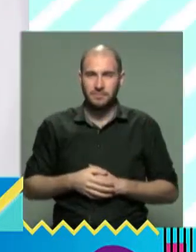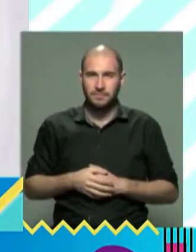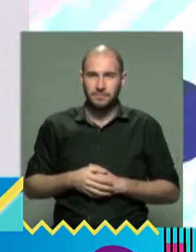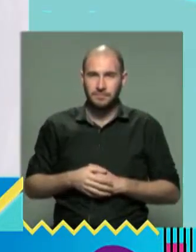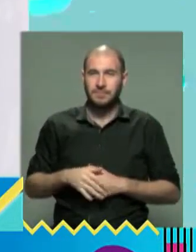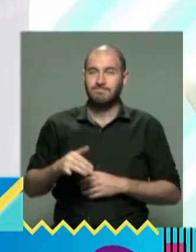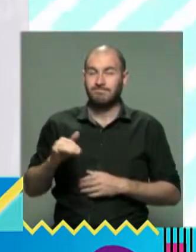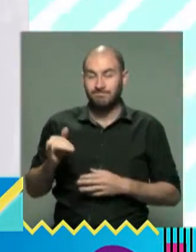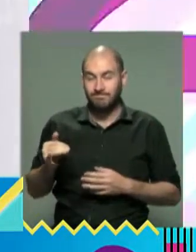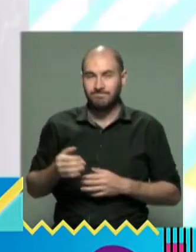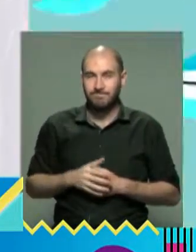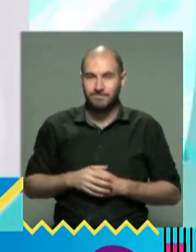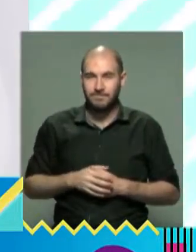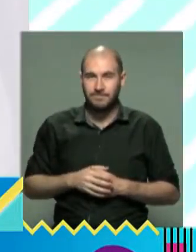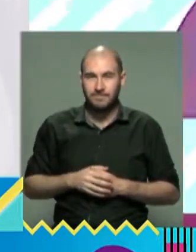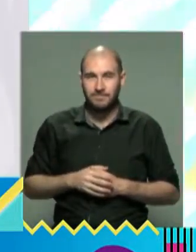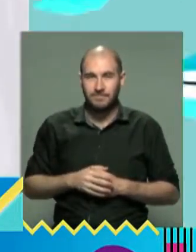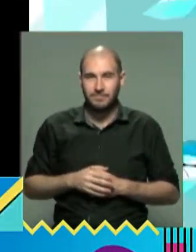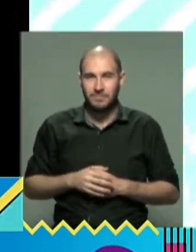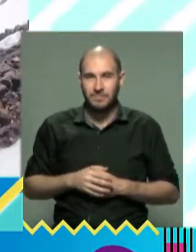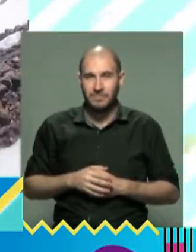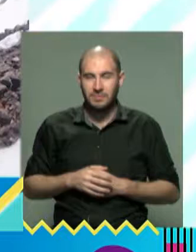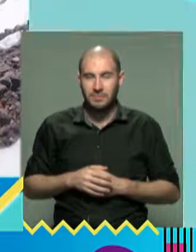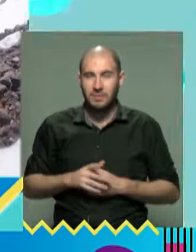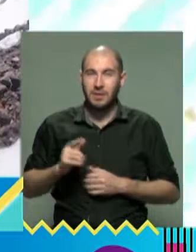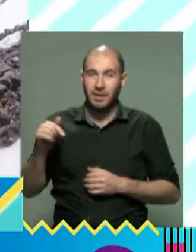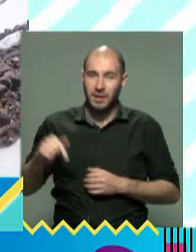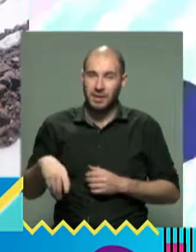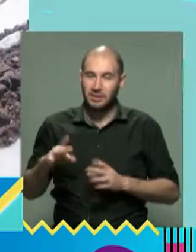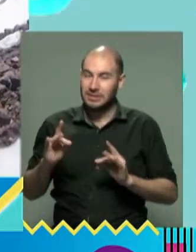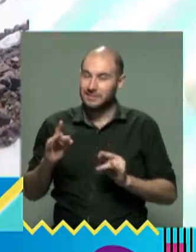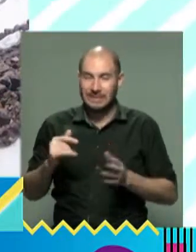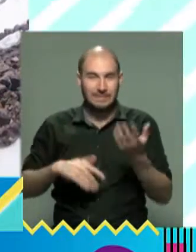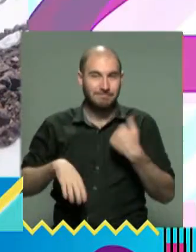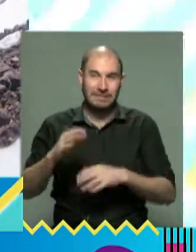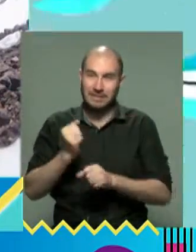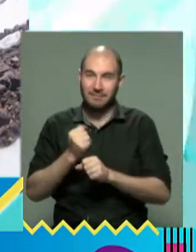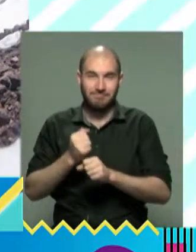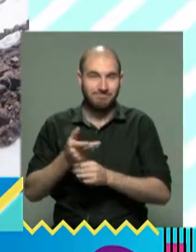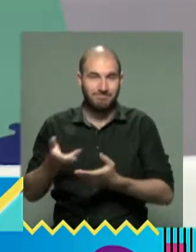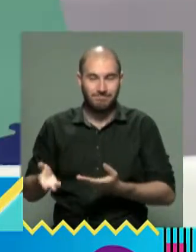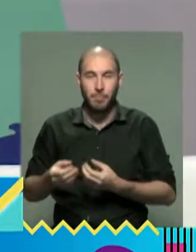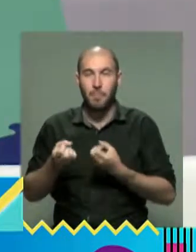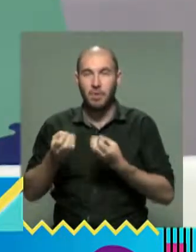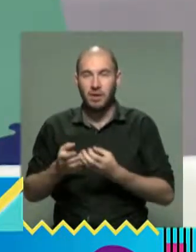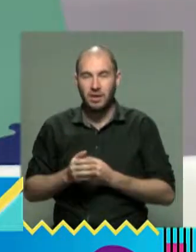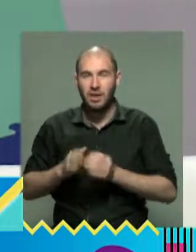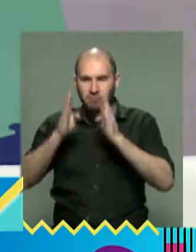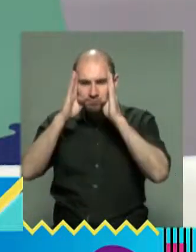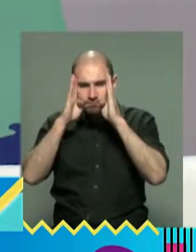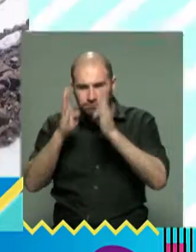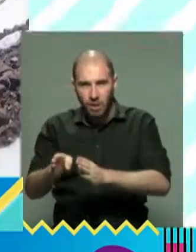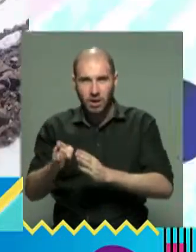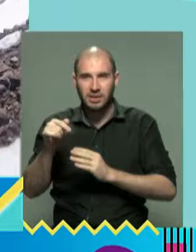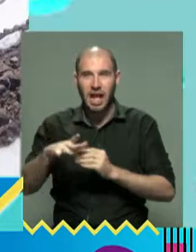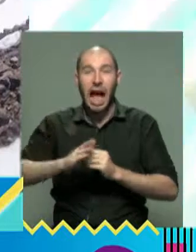Sí, mira, eso es una de las cartas más complicadas con las que trabaja el guía, porque focalizándonos